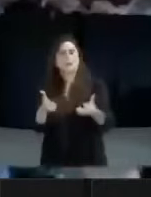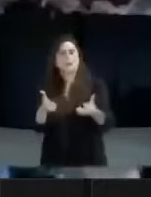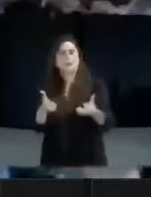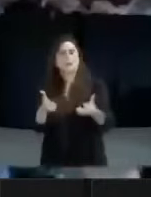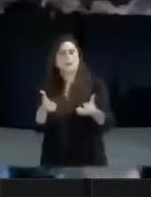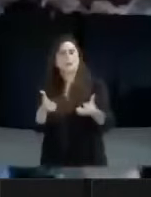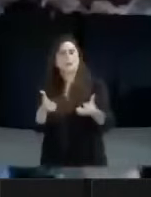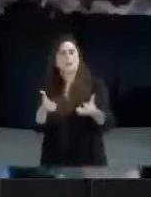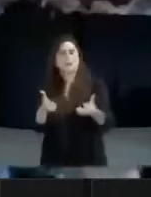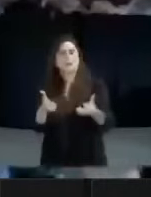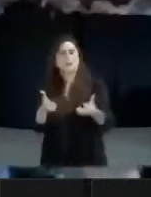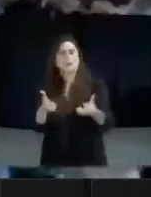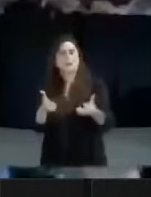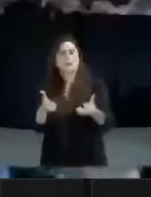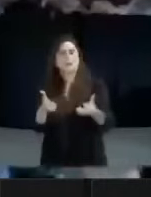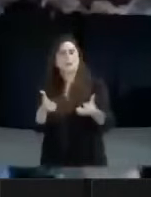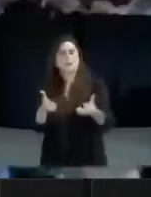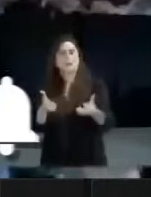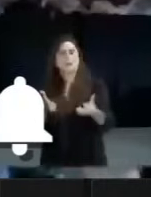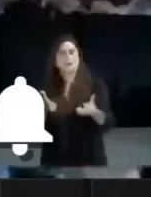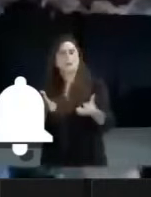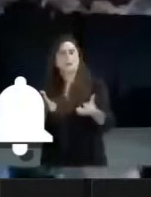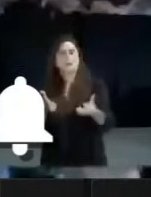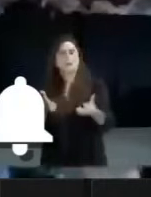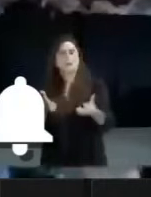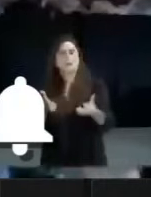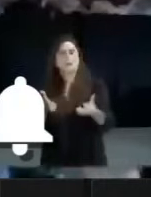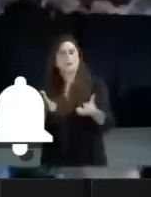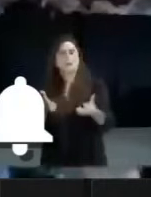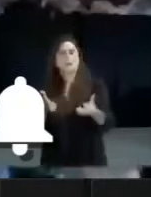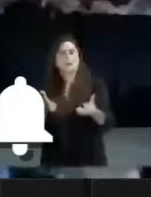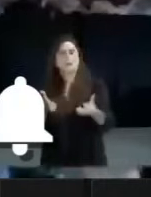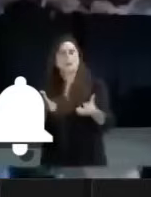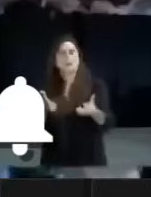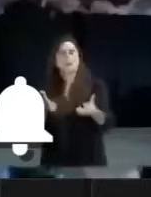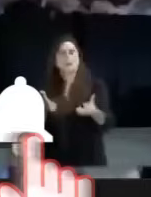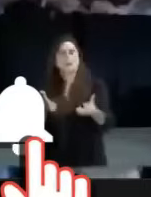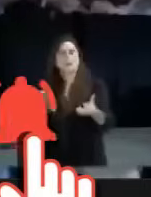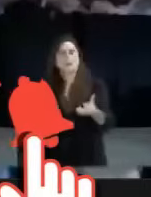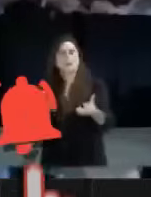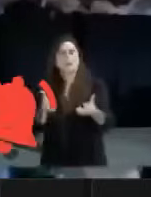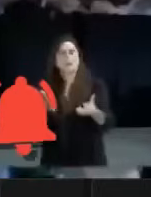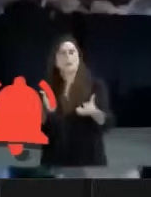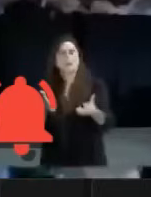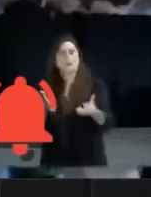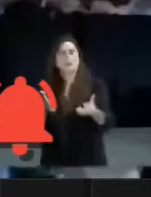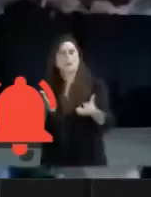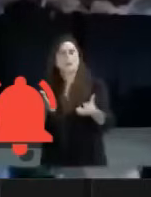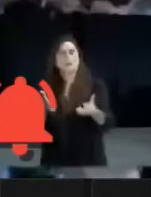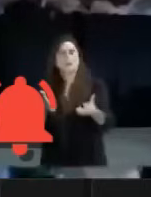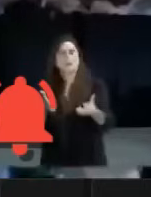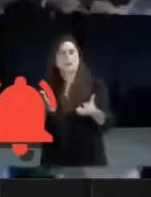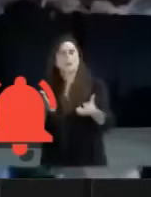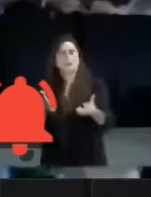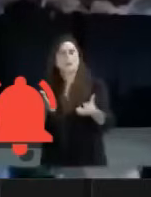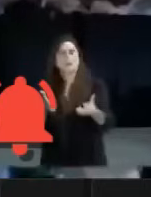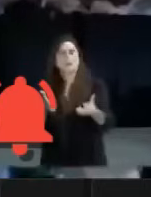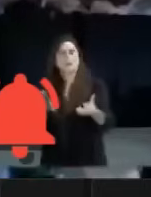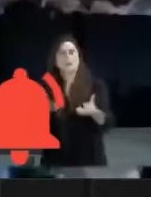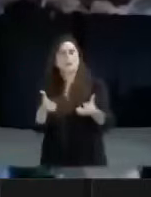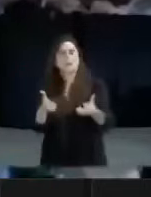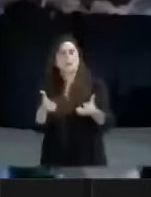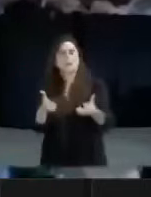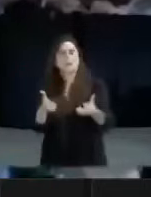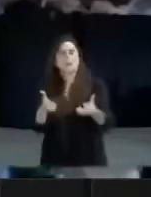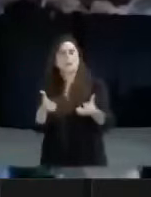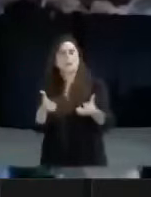siendo muy cordial, llamando que el presidente Javier Milei es el que lidera la ultraderecha y que supuestamente no está